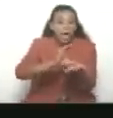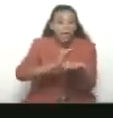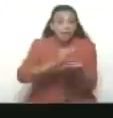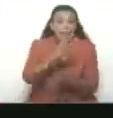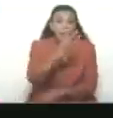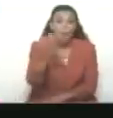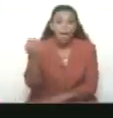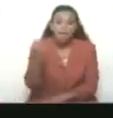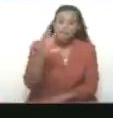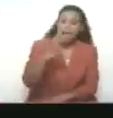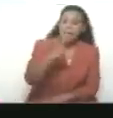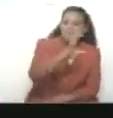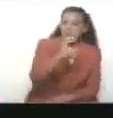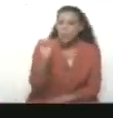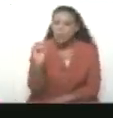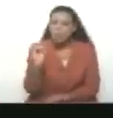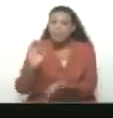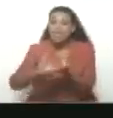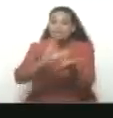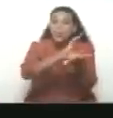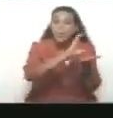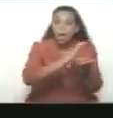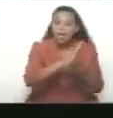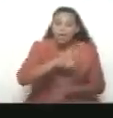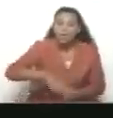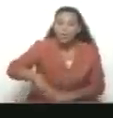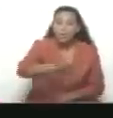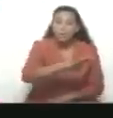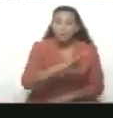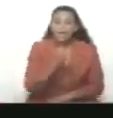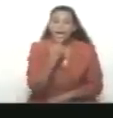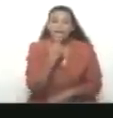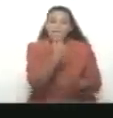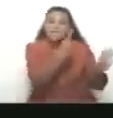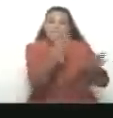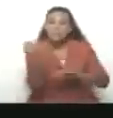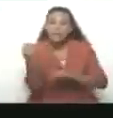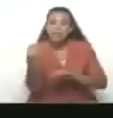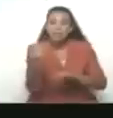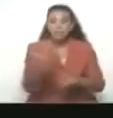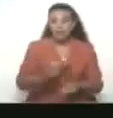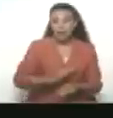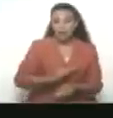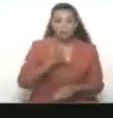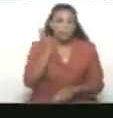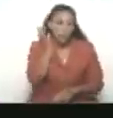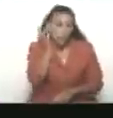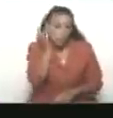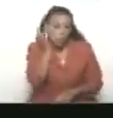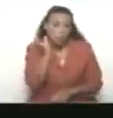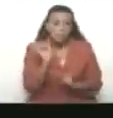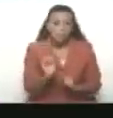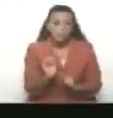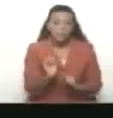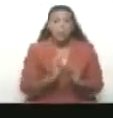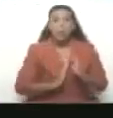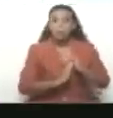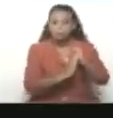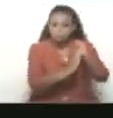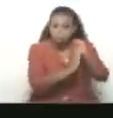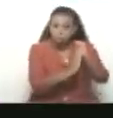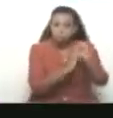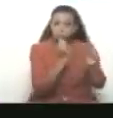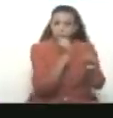4050 verdad Márquez casi 60 alcaldes y alcaldesa con buen liderazgo con